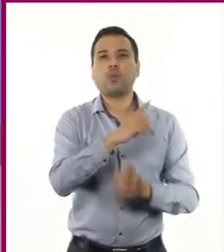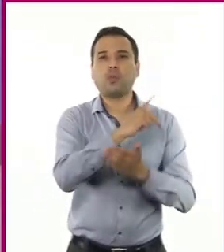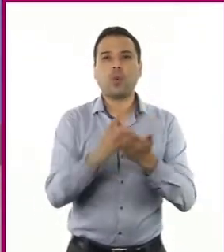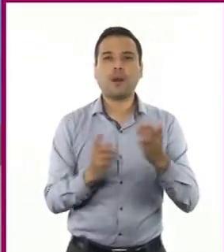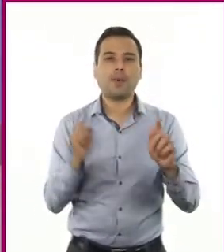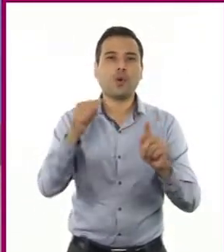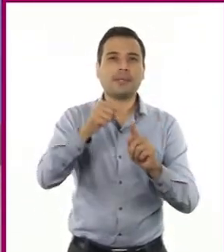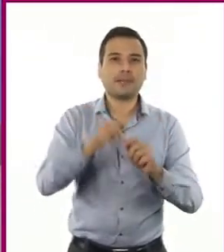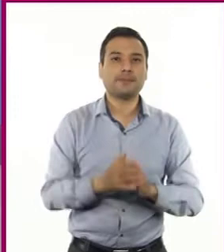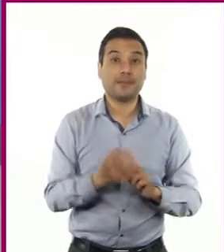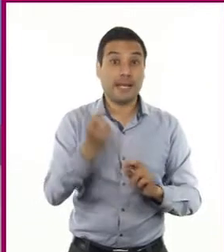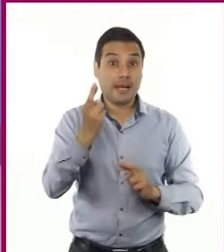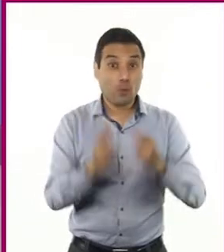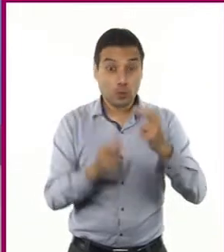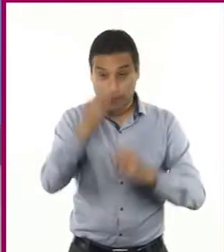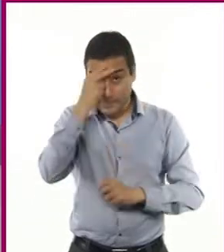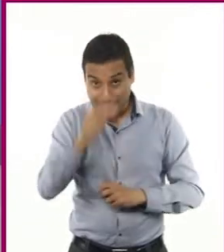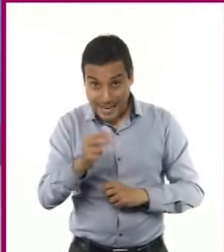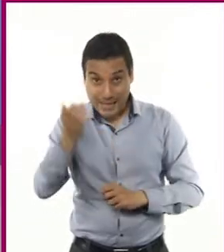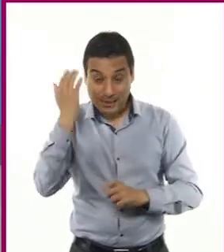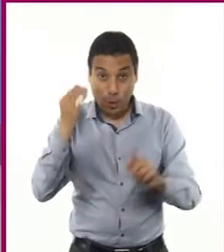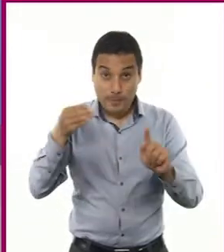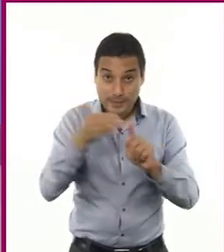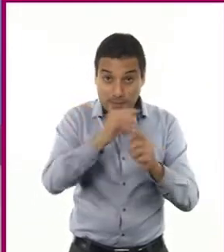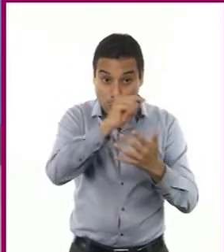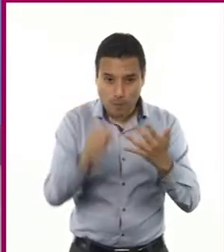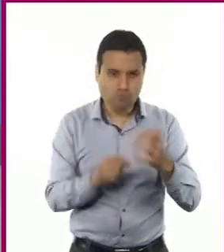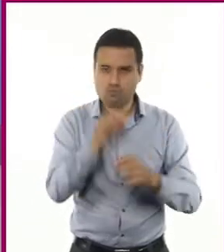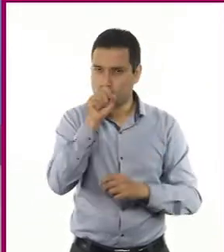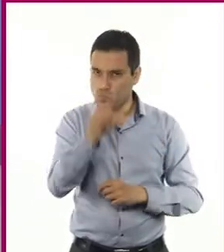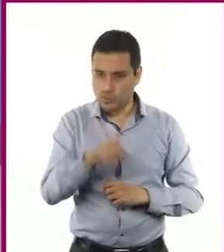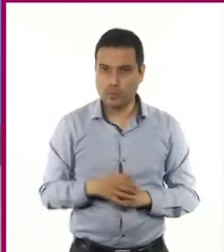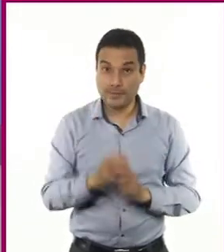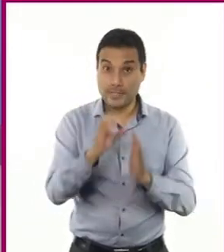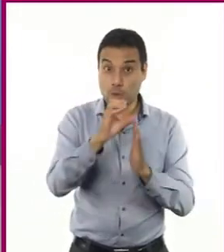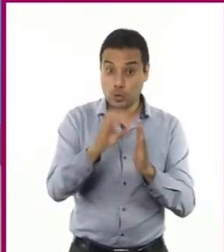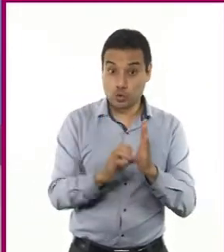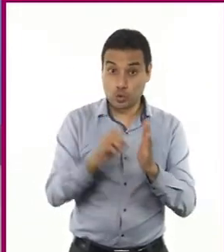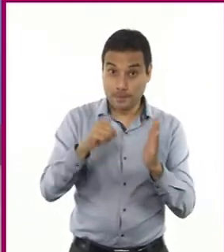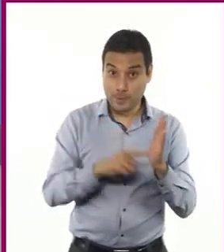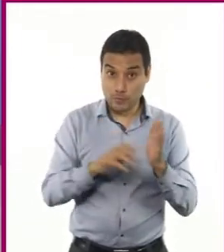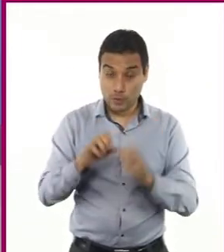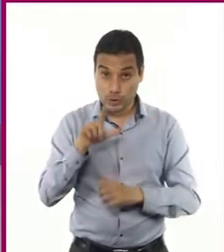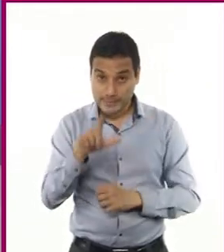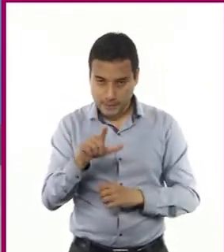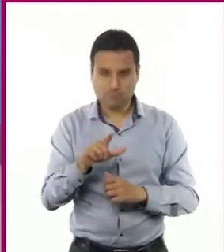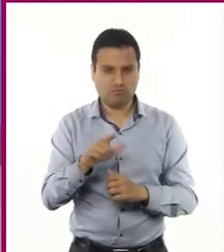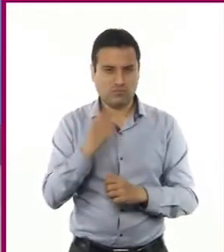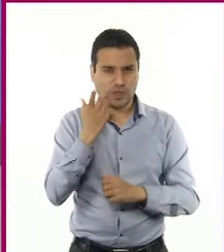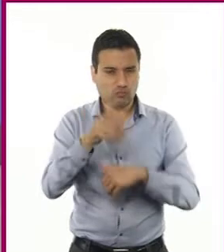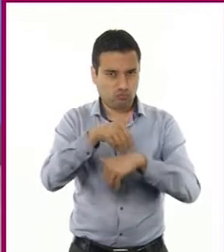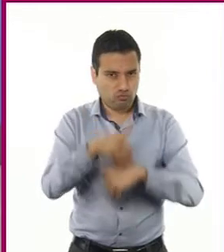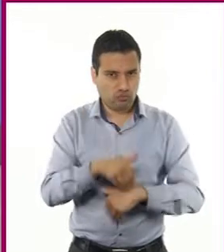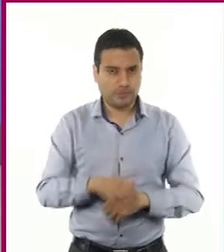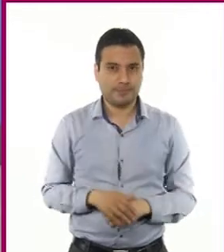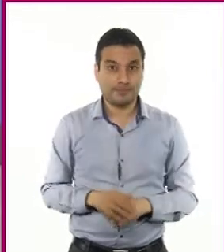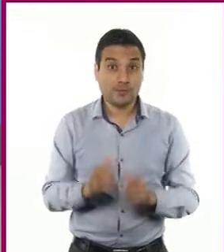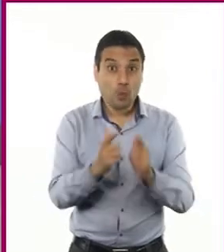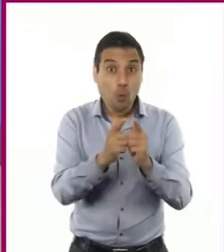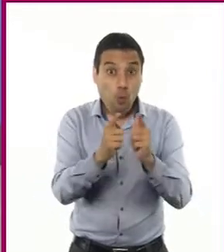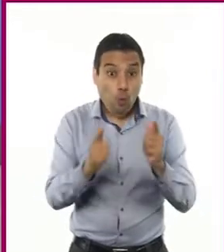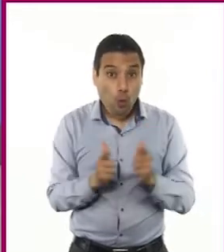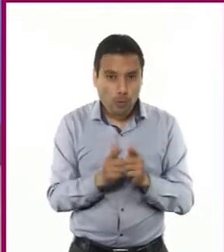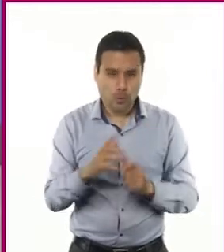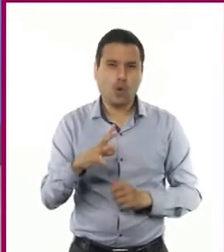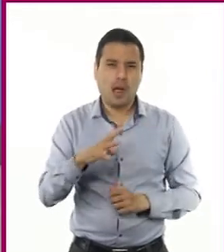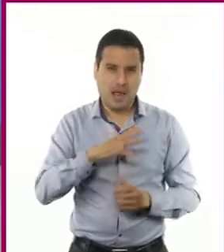de la Revolución Mexicana y, desde luego, la Constitución de 1917. El movimiento agrupó desde